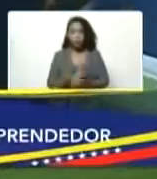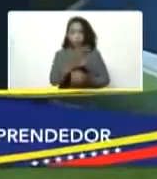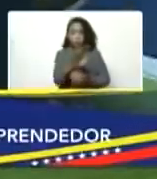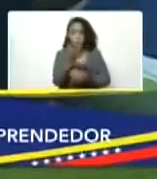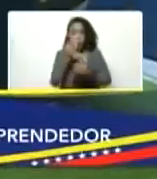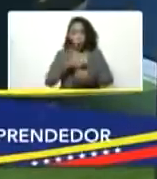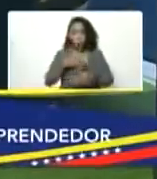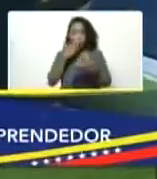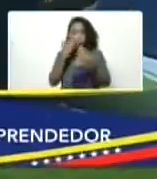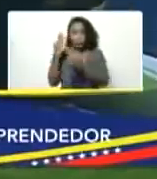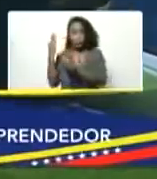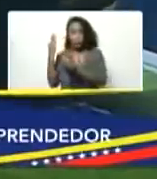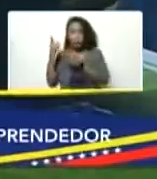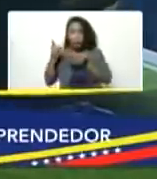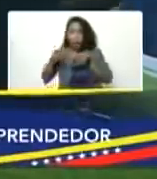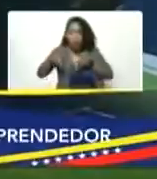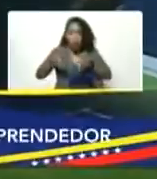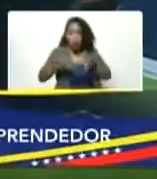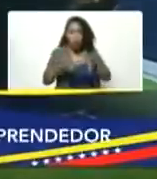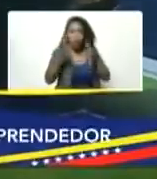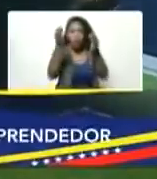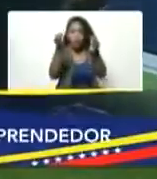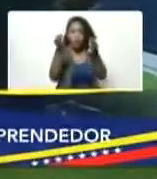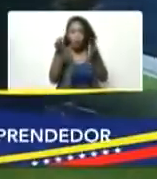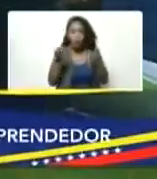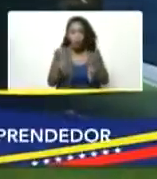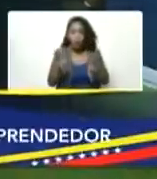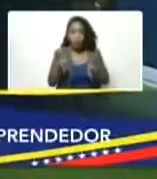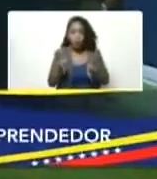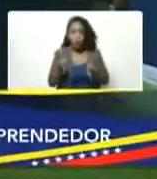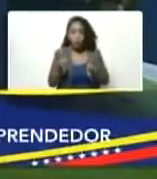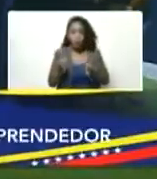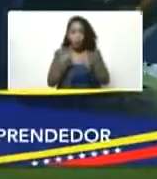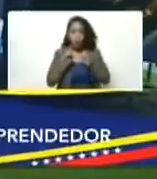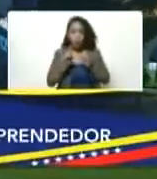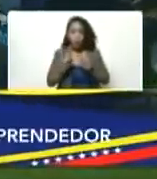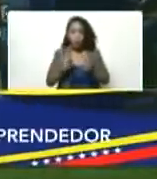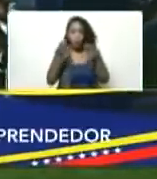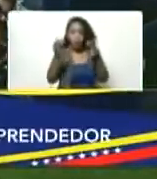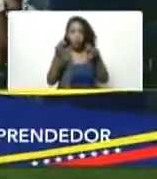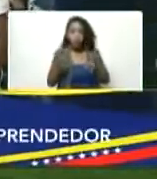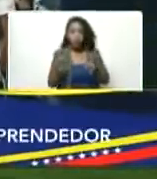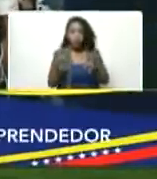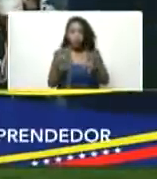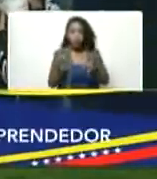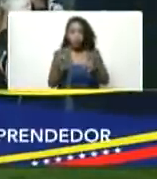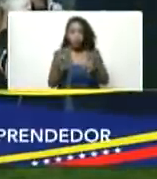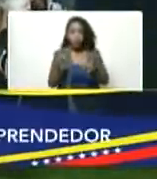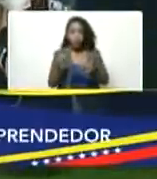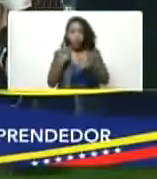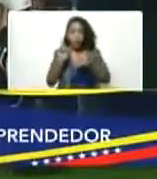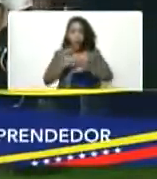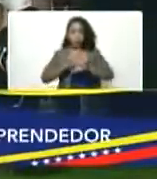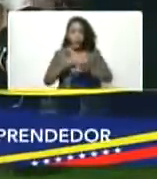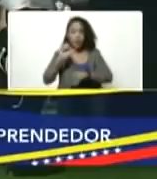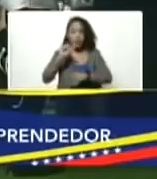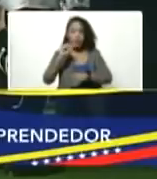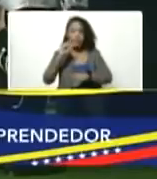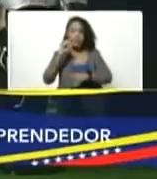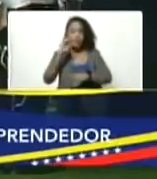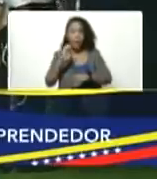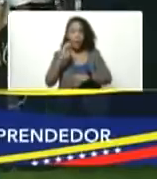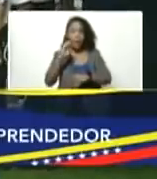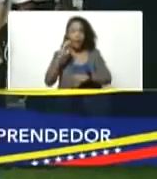ver, este pasillo es de la formalización. Ya sigue la formalización con el CENIAT. Cuando usted tiene su registro, ya el CENIAT está creando el